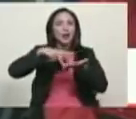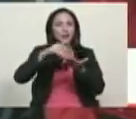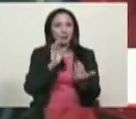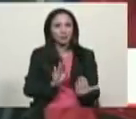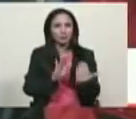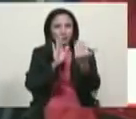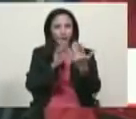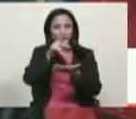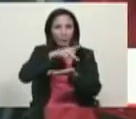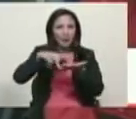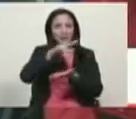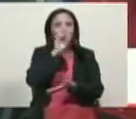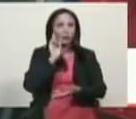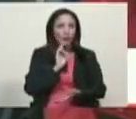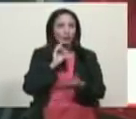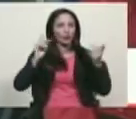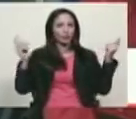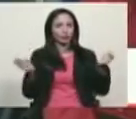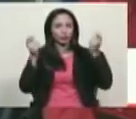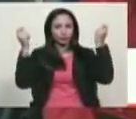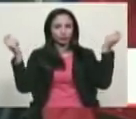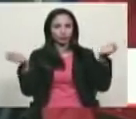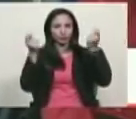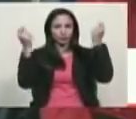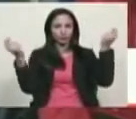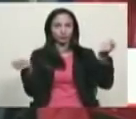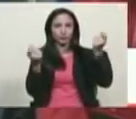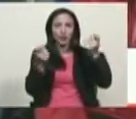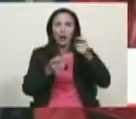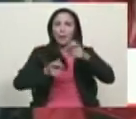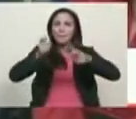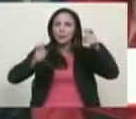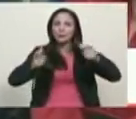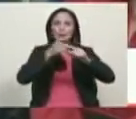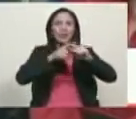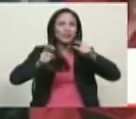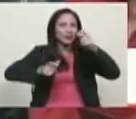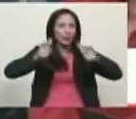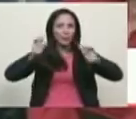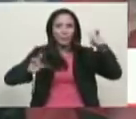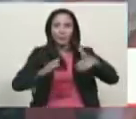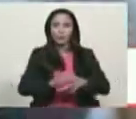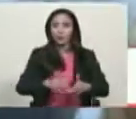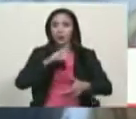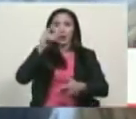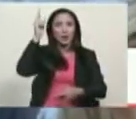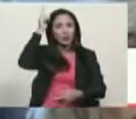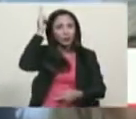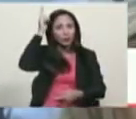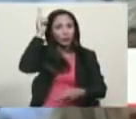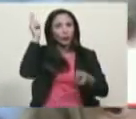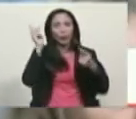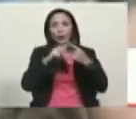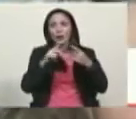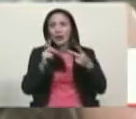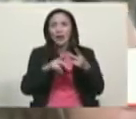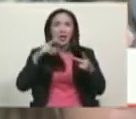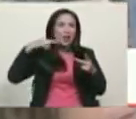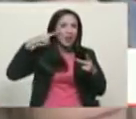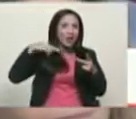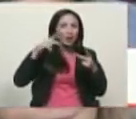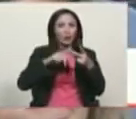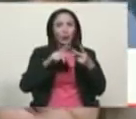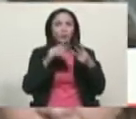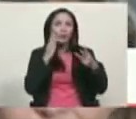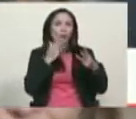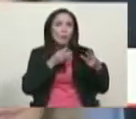Plaza Bolívar, el pueblo, los mulatos, los mestizos, los indios, los negros